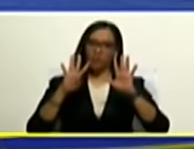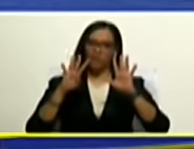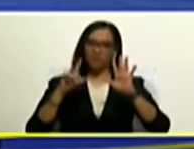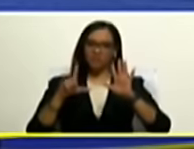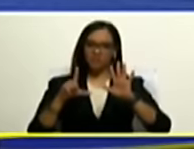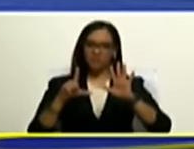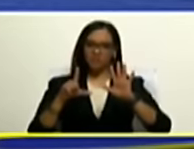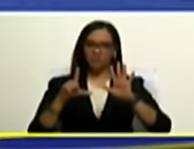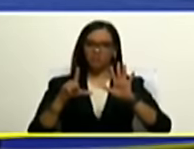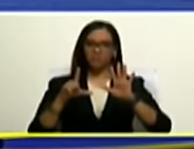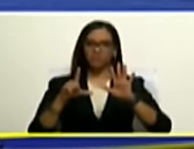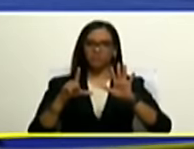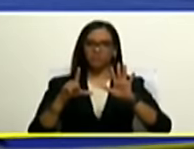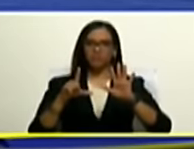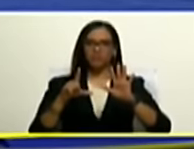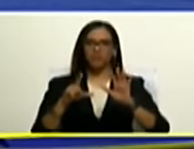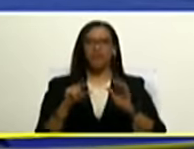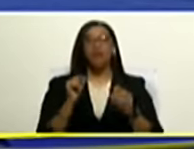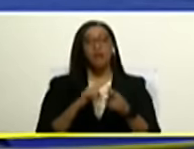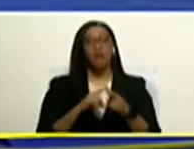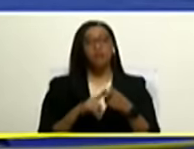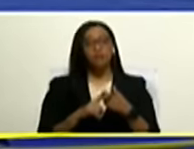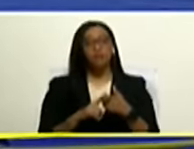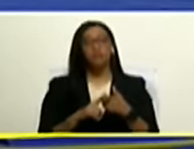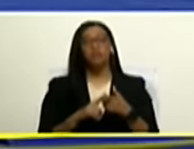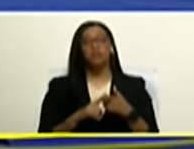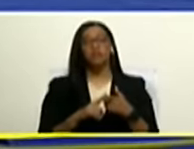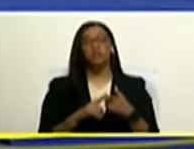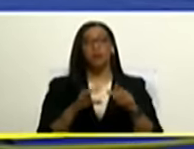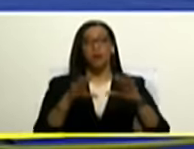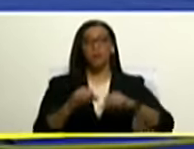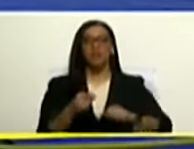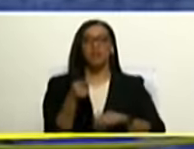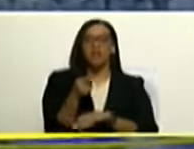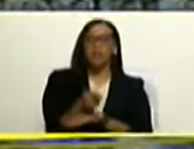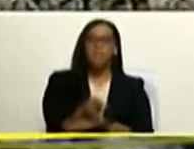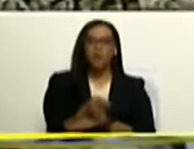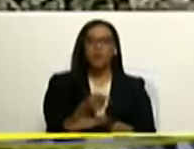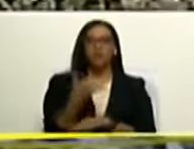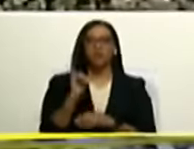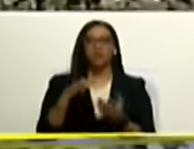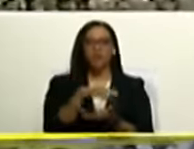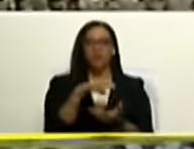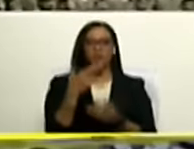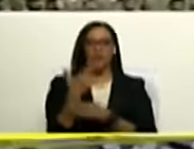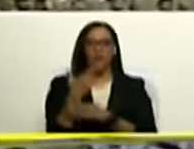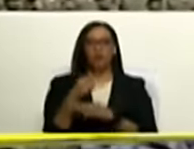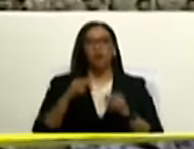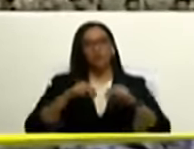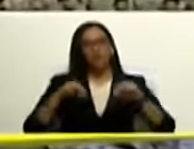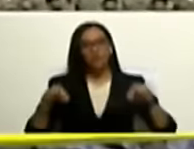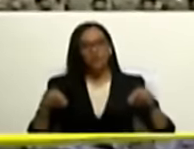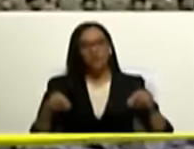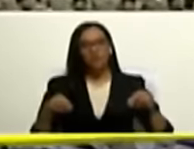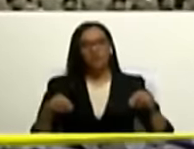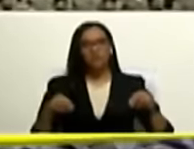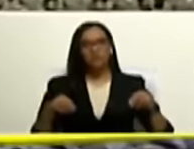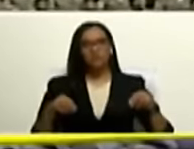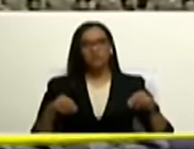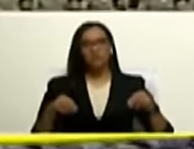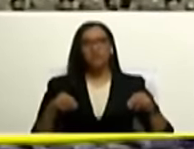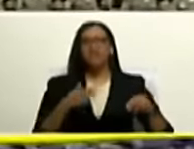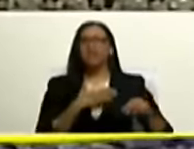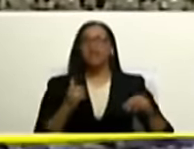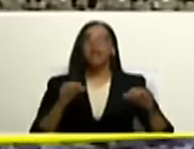1897. Para entonces los imperios imponían, cuando había un conflicto armado o territorial y